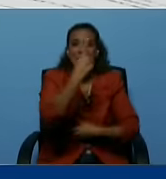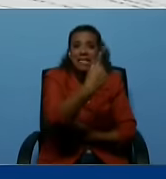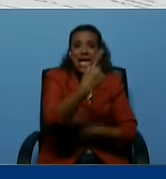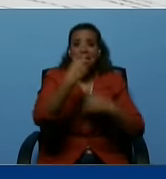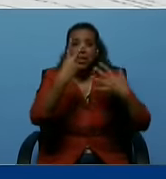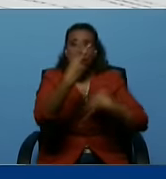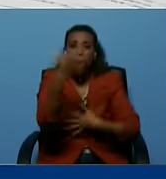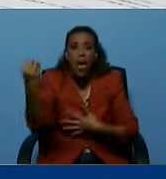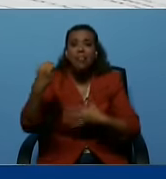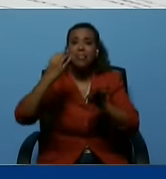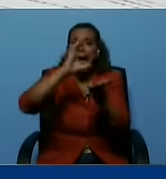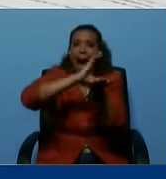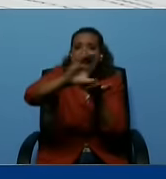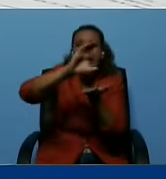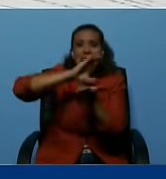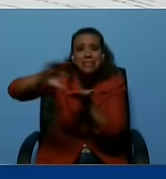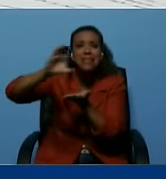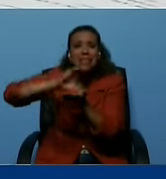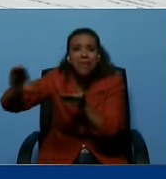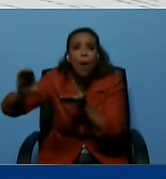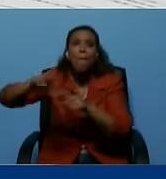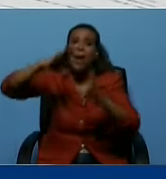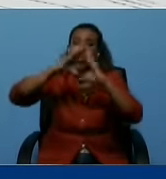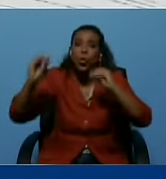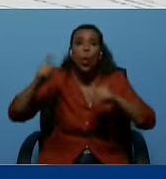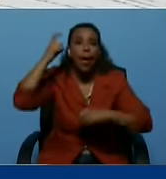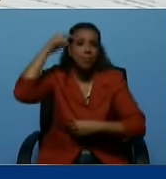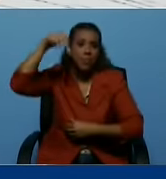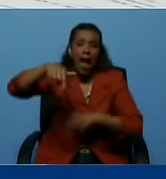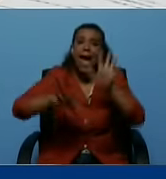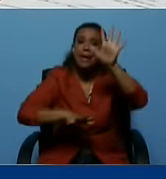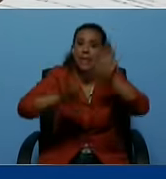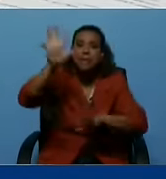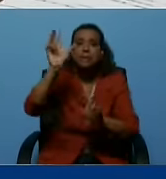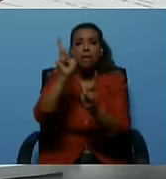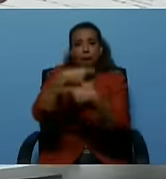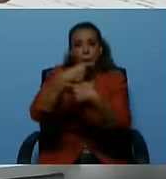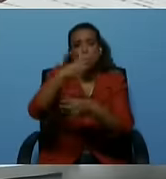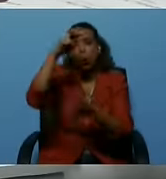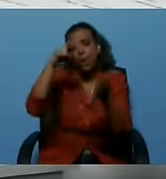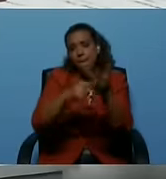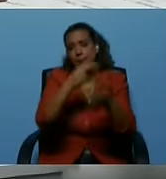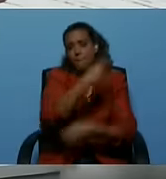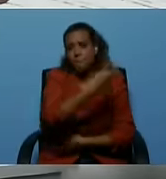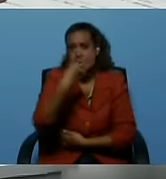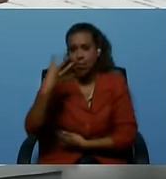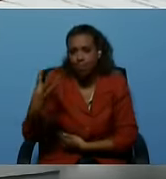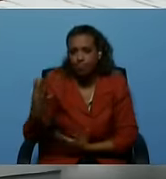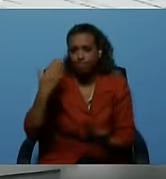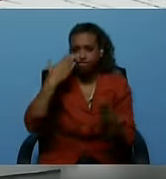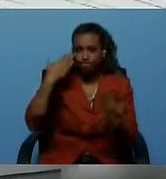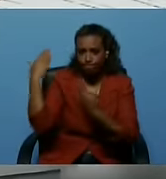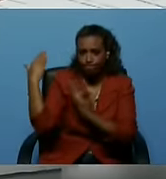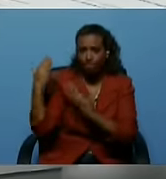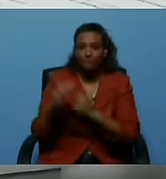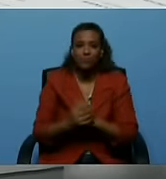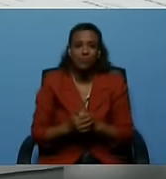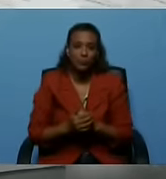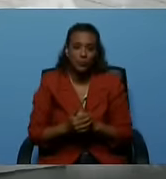17.620 financiamientos hoy, 15 de agosto